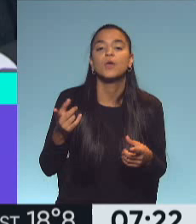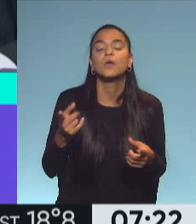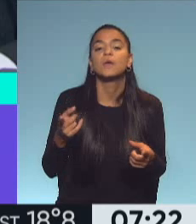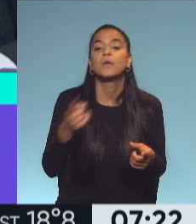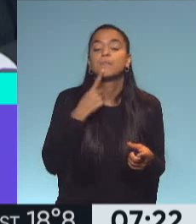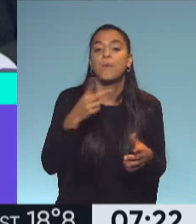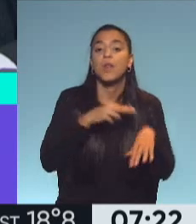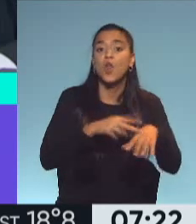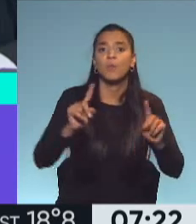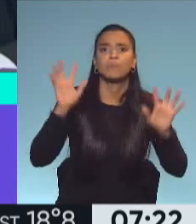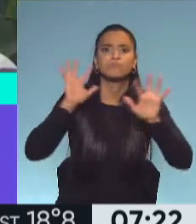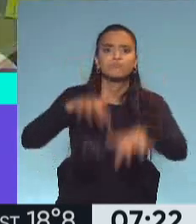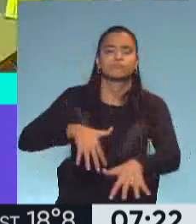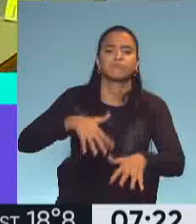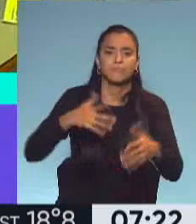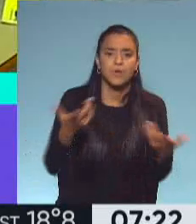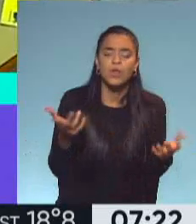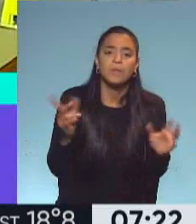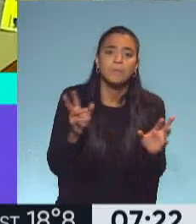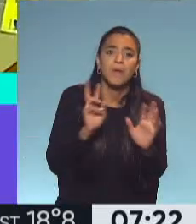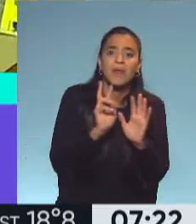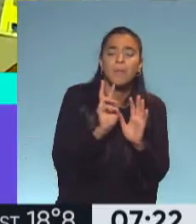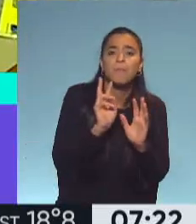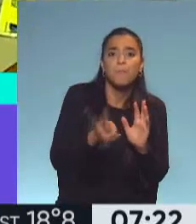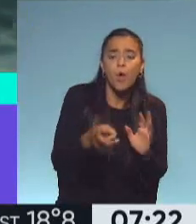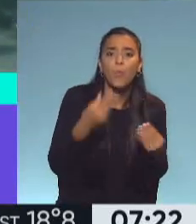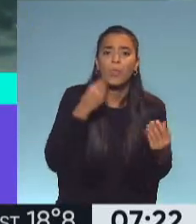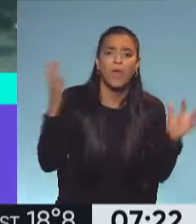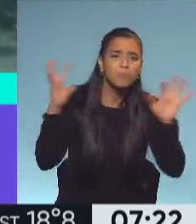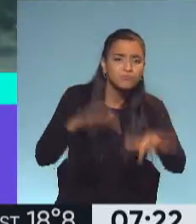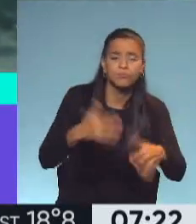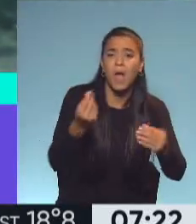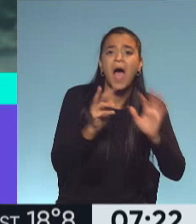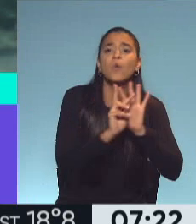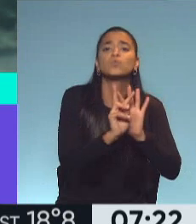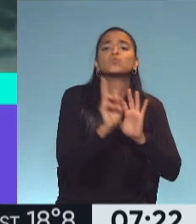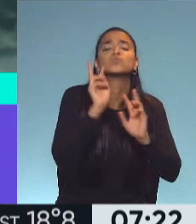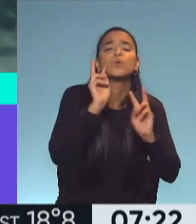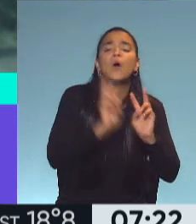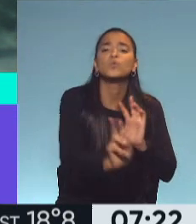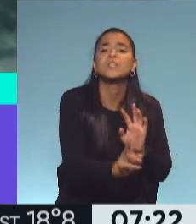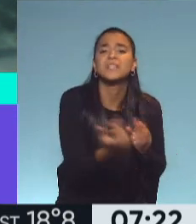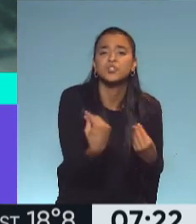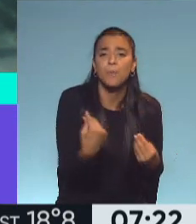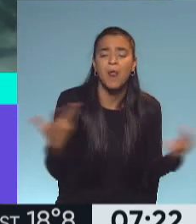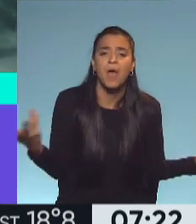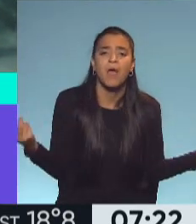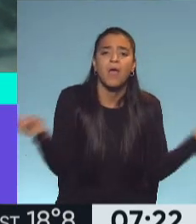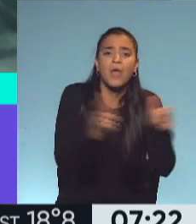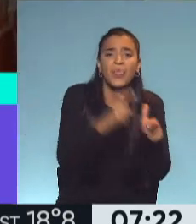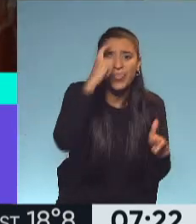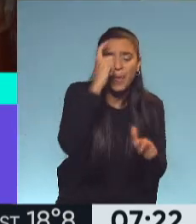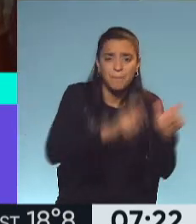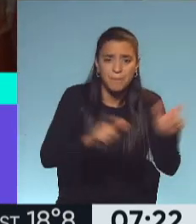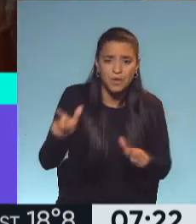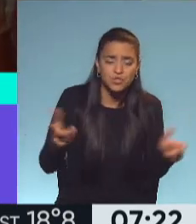están recomendadas. Estamos intentando prohibir que se hagan las manifestaciones porque no están autorizados los encuentros de más de 10 personas. De hecho, no